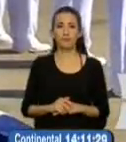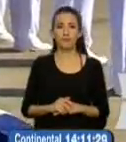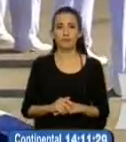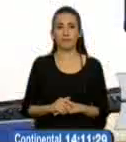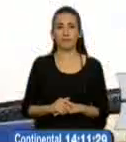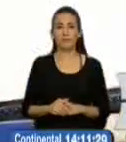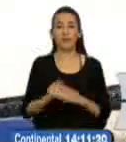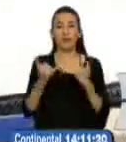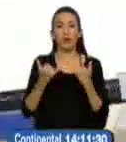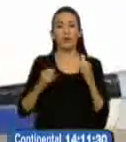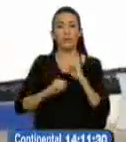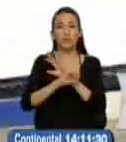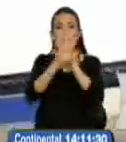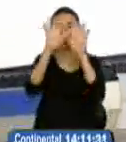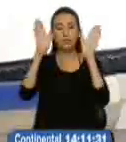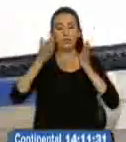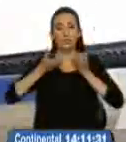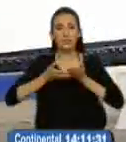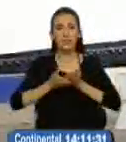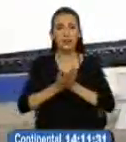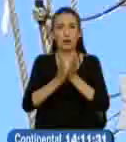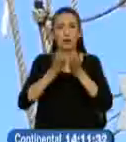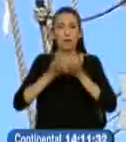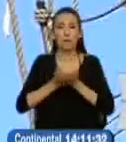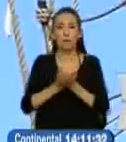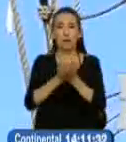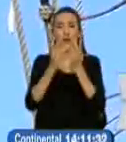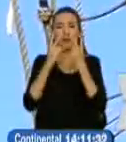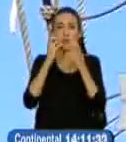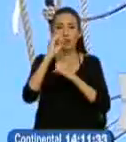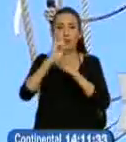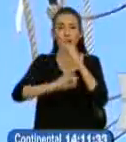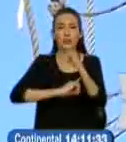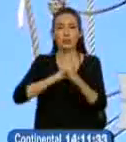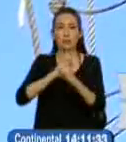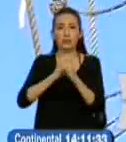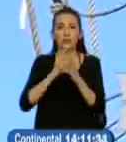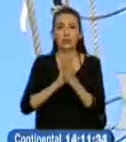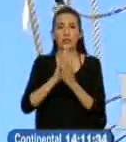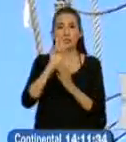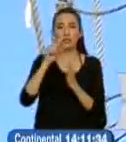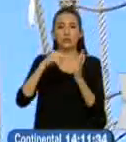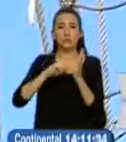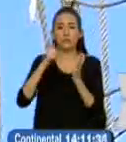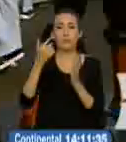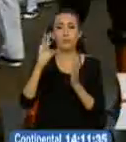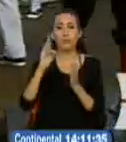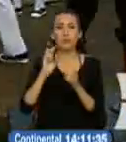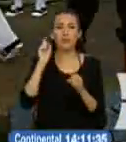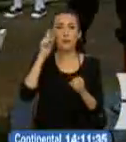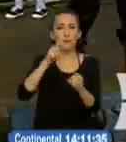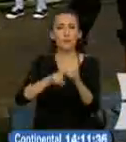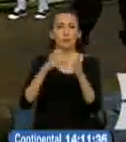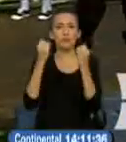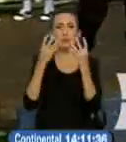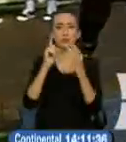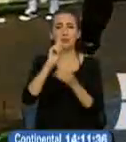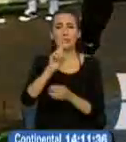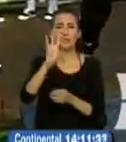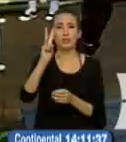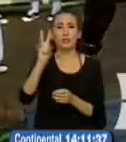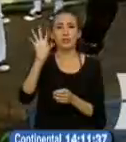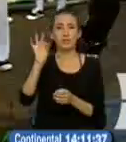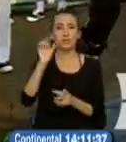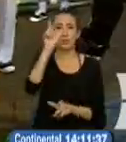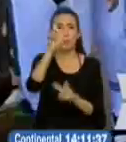Y esta mañana zarpó el buque Escuela Guayas en el crucero internacional Atlántico Norte 2017. Aquí participaron 169 personas,